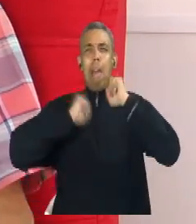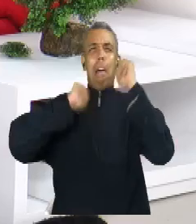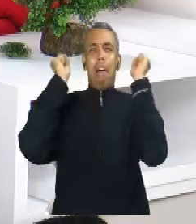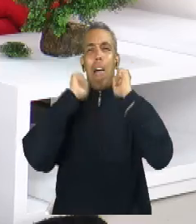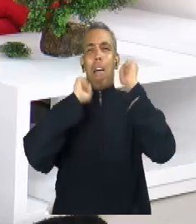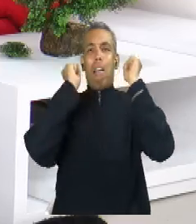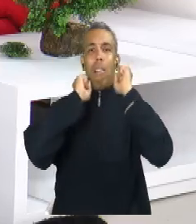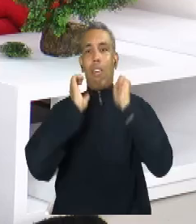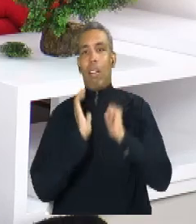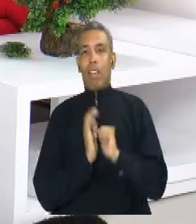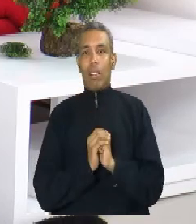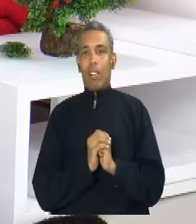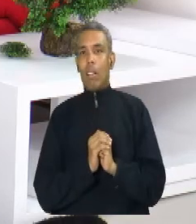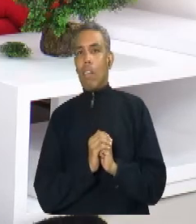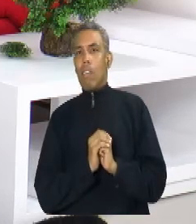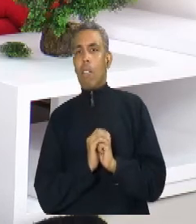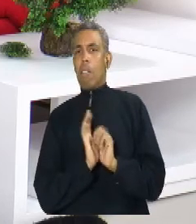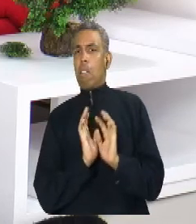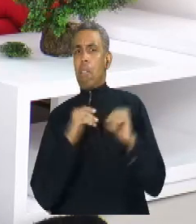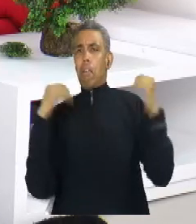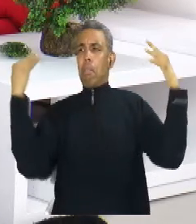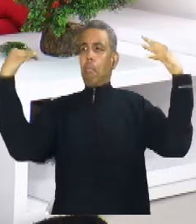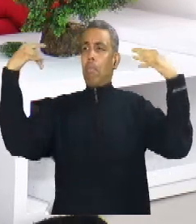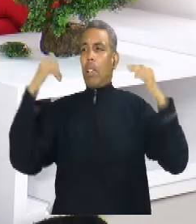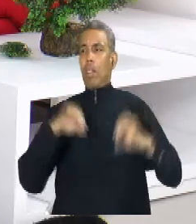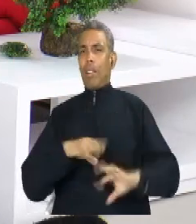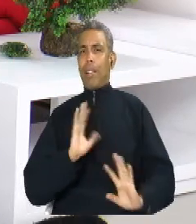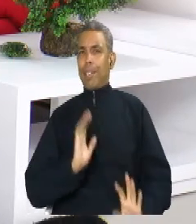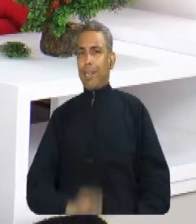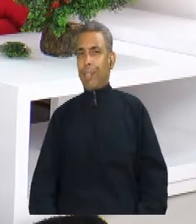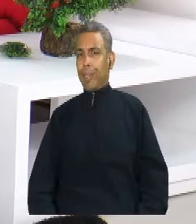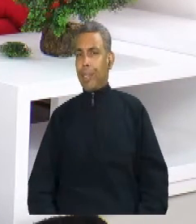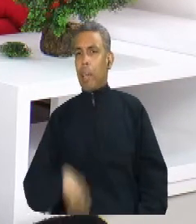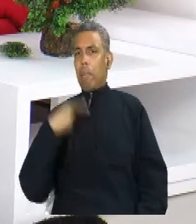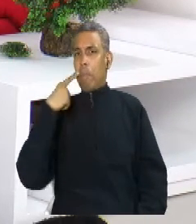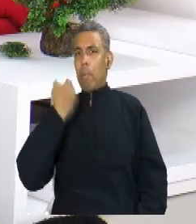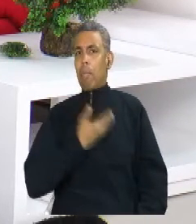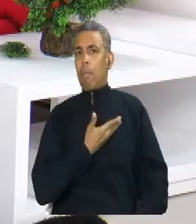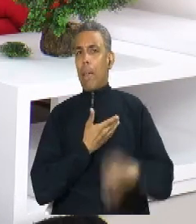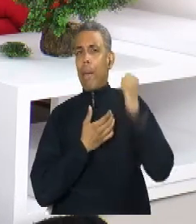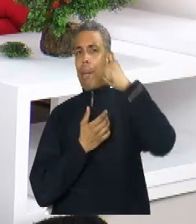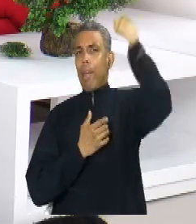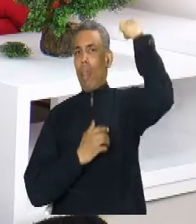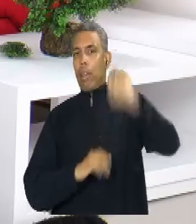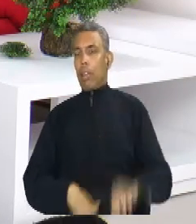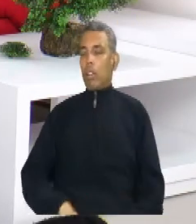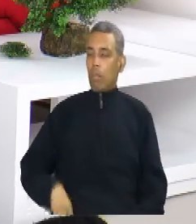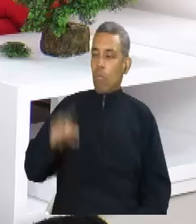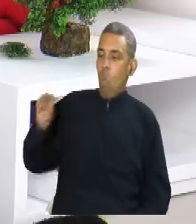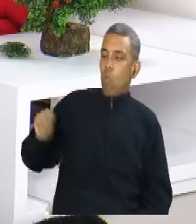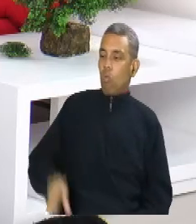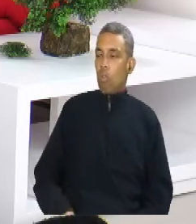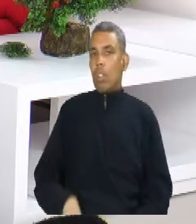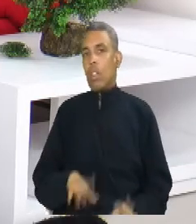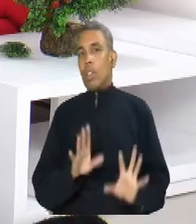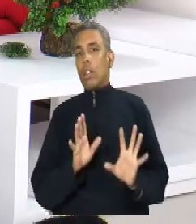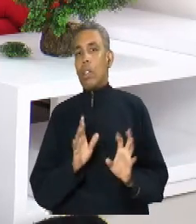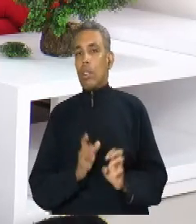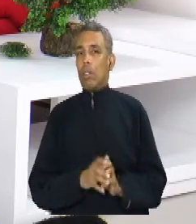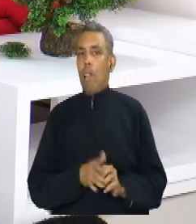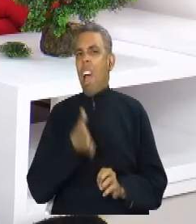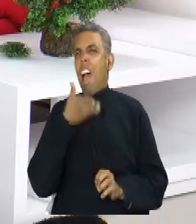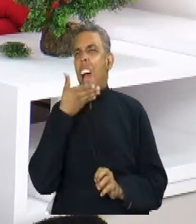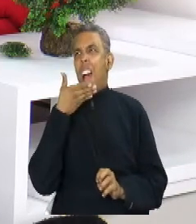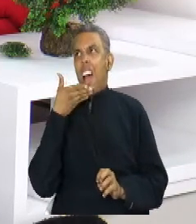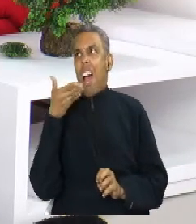comercial y que ellos se le antoja algo y que quiere conocer lo compre y puede que uno tenga con que comprarse lo pero no es el momento y además